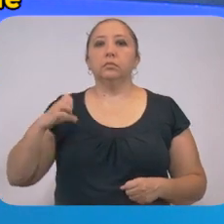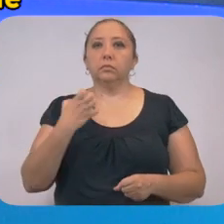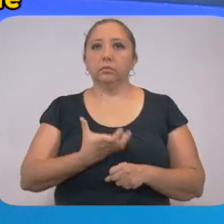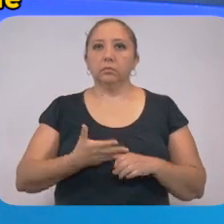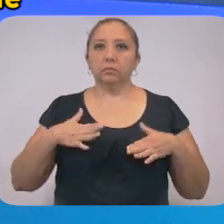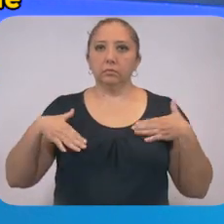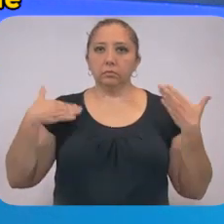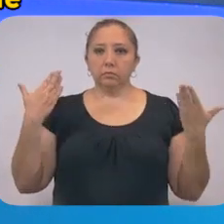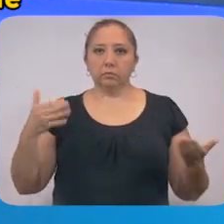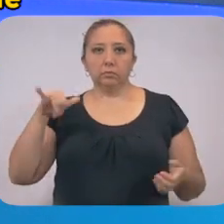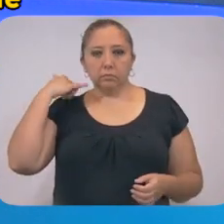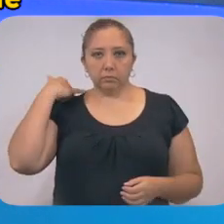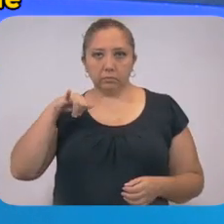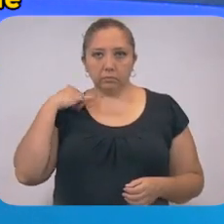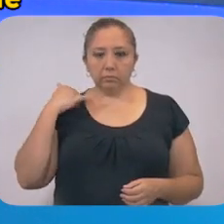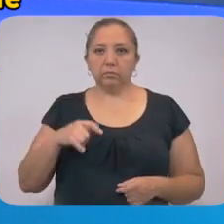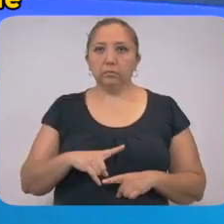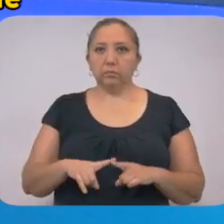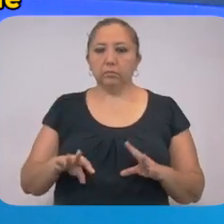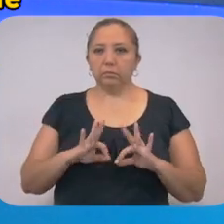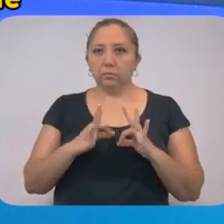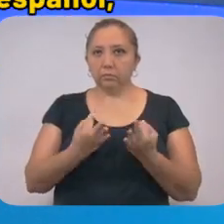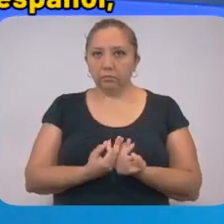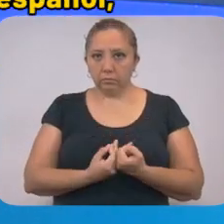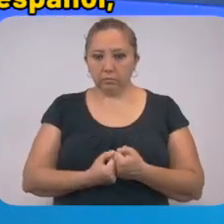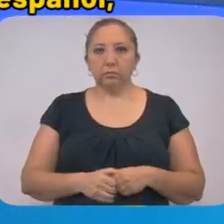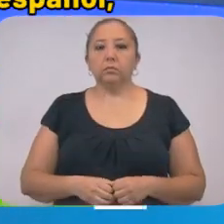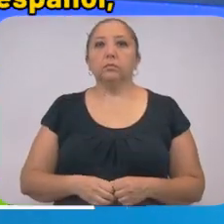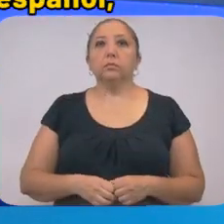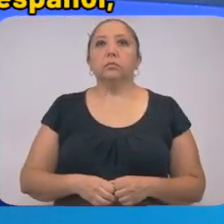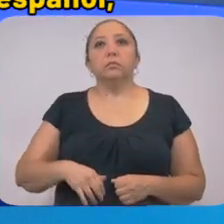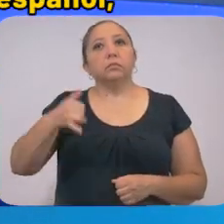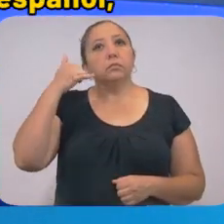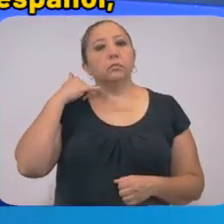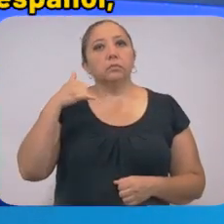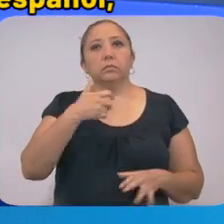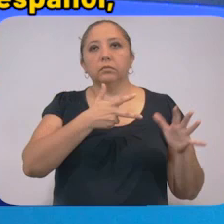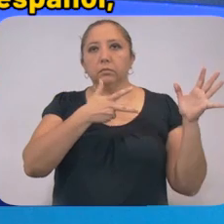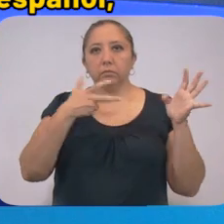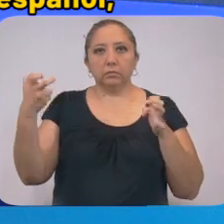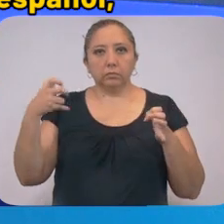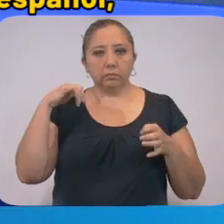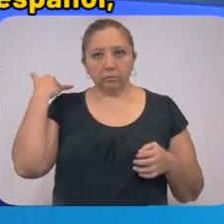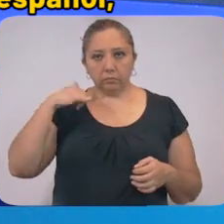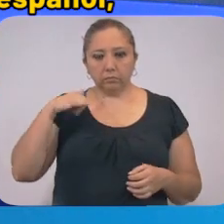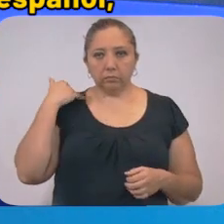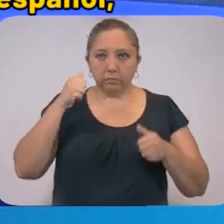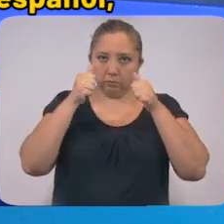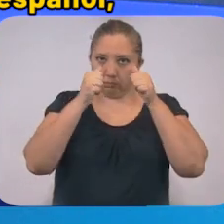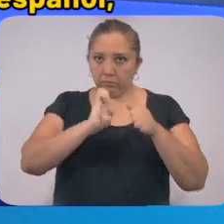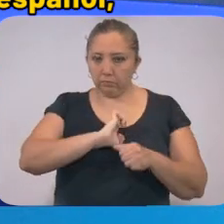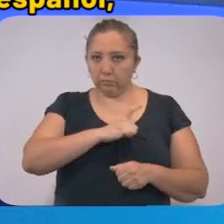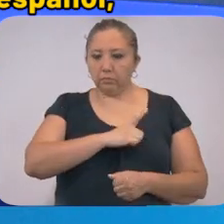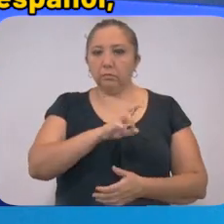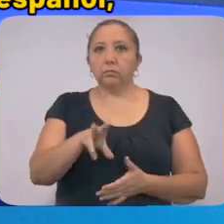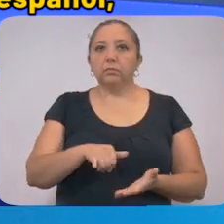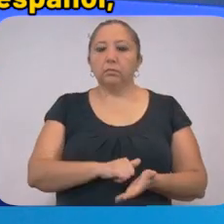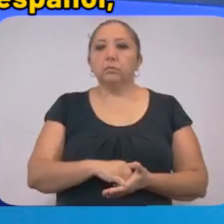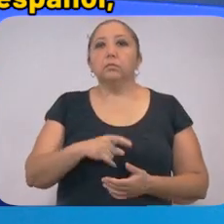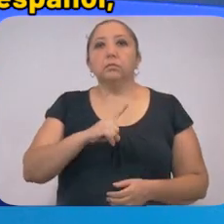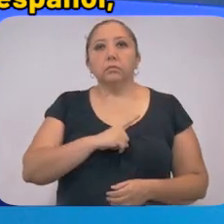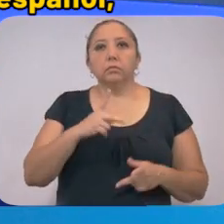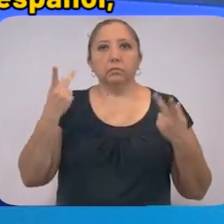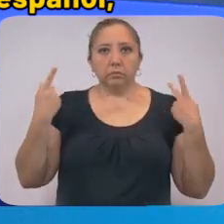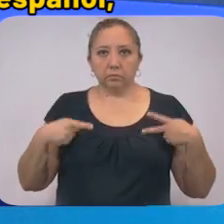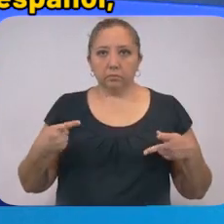puesto a disposición de los yucatecos diversos canales. En la línea telefónica 800 Yucatán, se atiende en español y en maya y es para